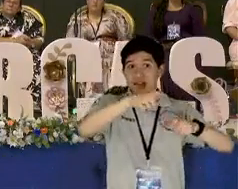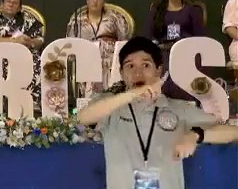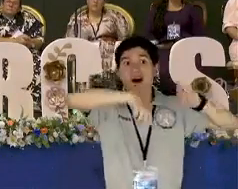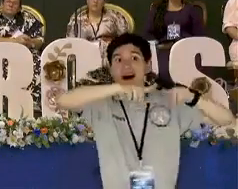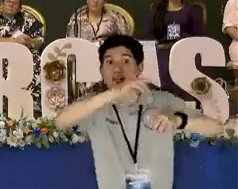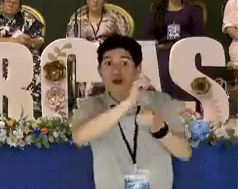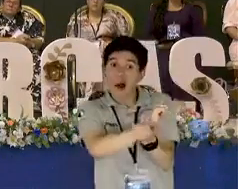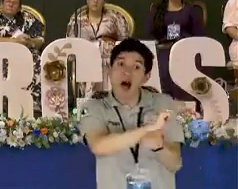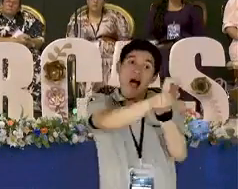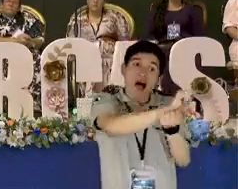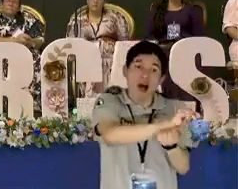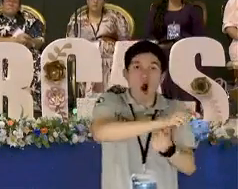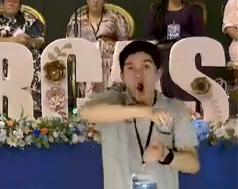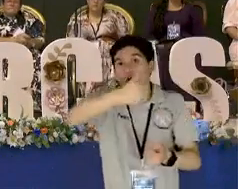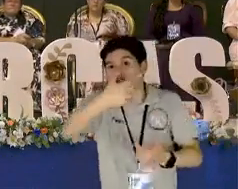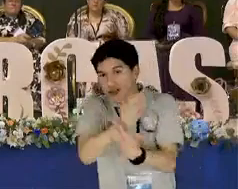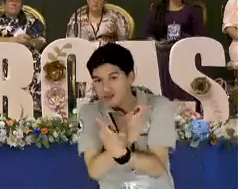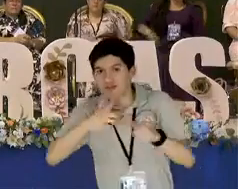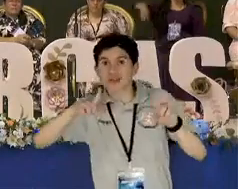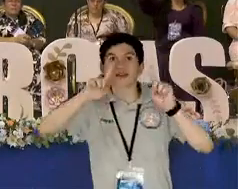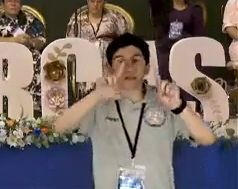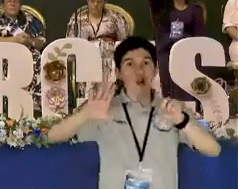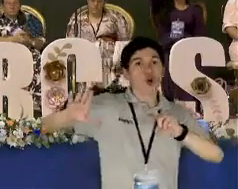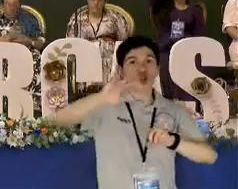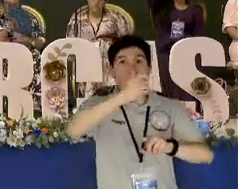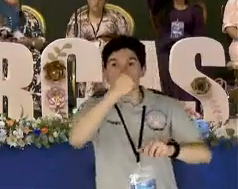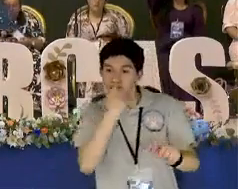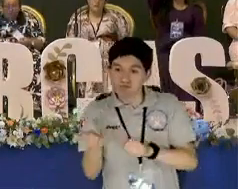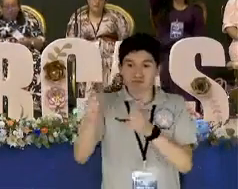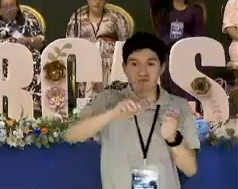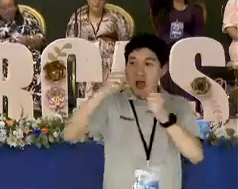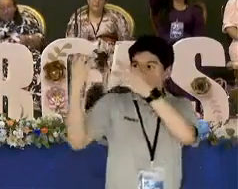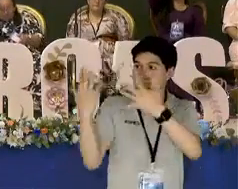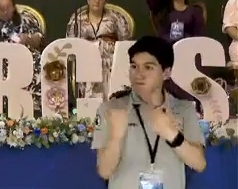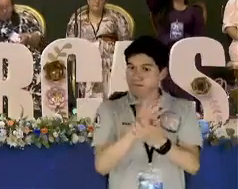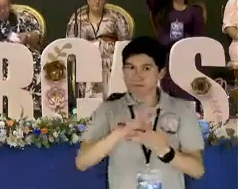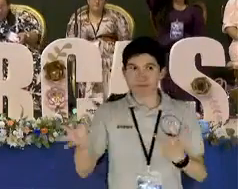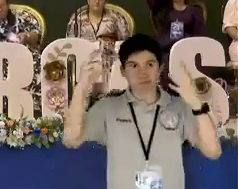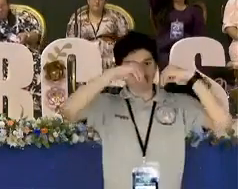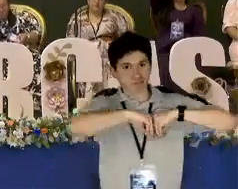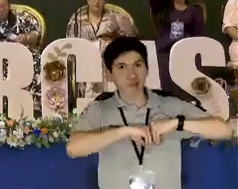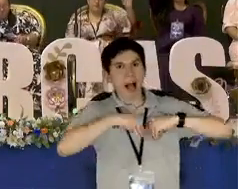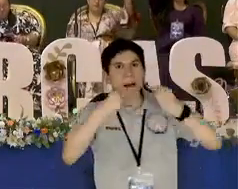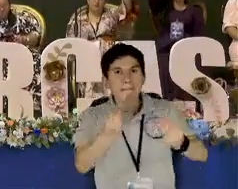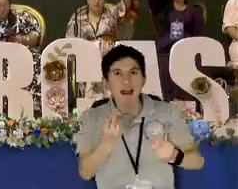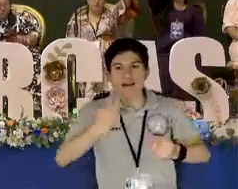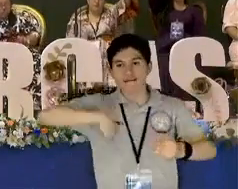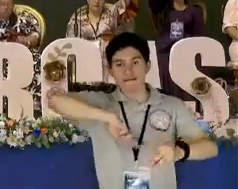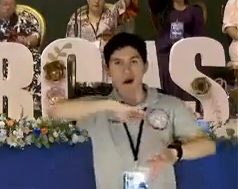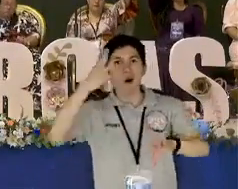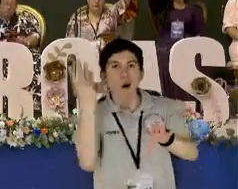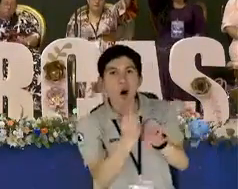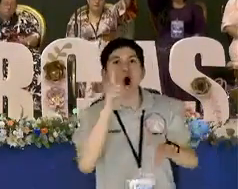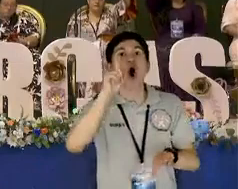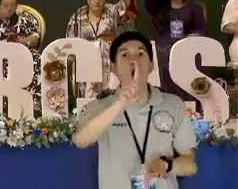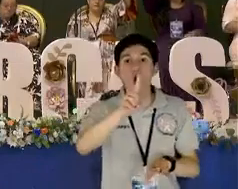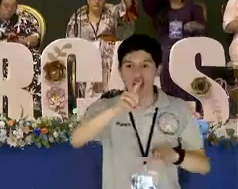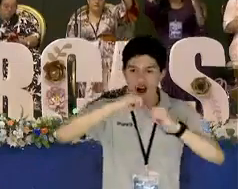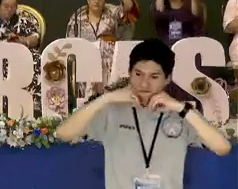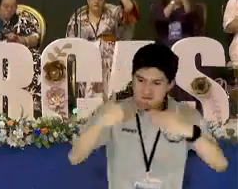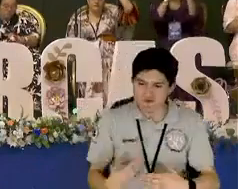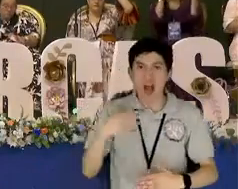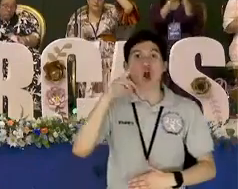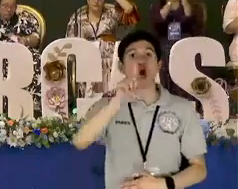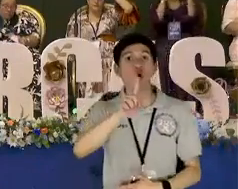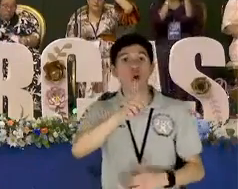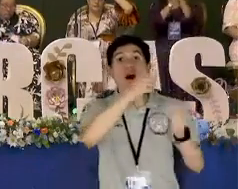fuimos bautizados por el mismo Espíritu Santo para formar una sola iglesia, un solo cuerpo. A cada